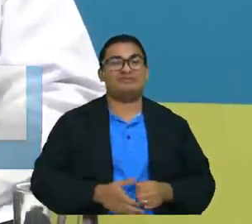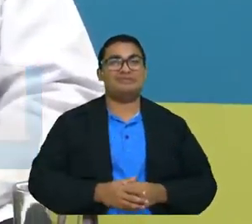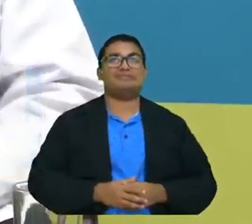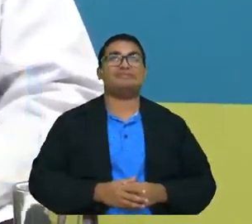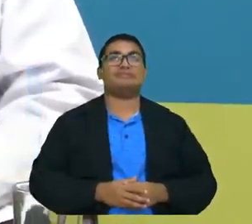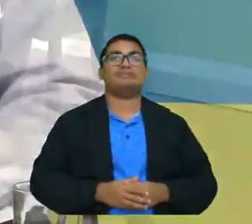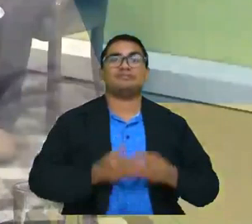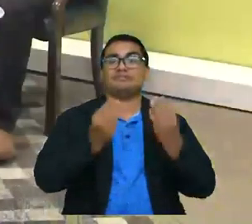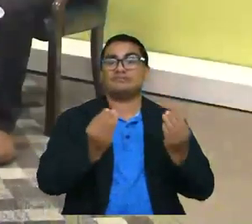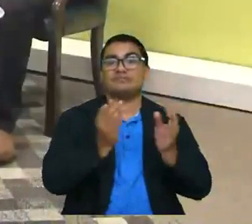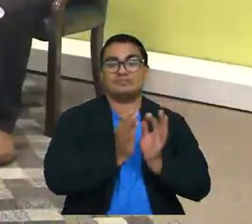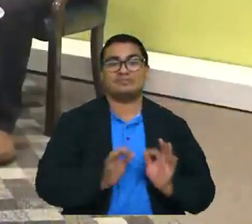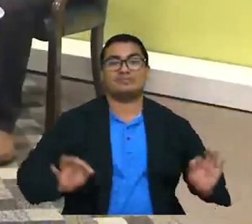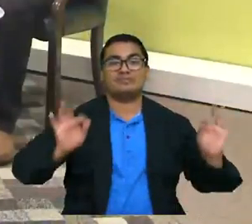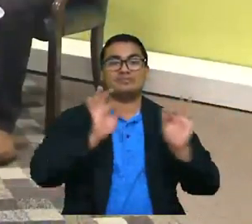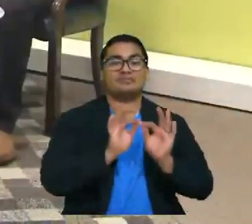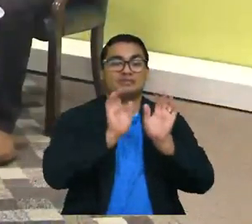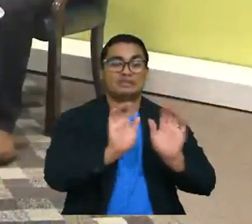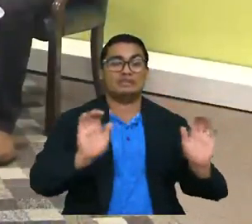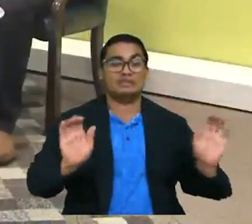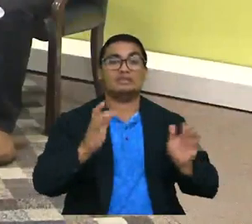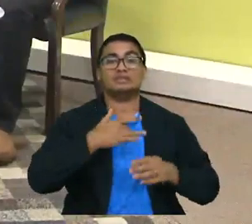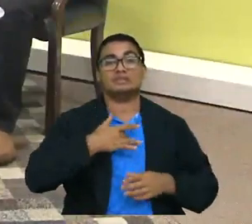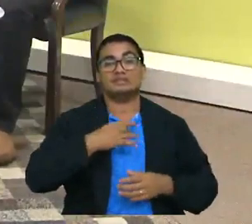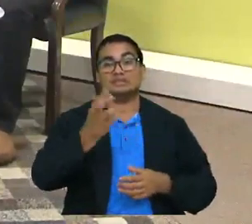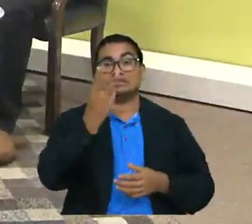muy importante, que hay niños que necesitan hasta 3 veces,